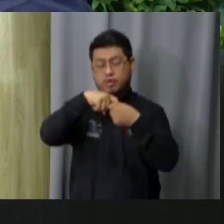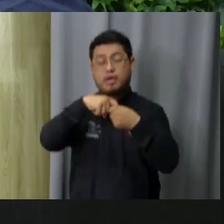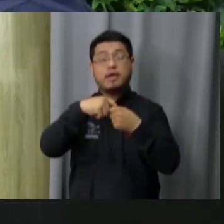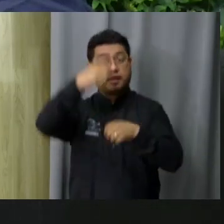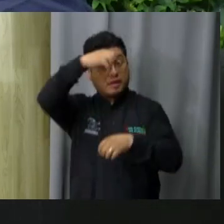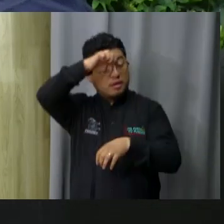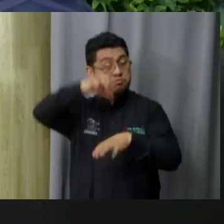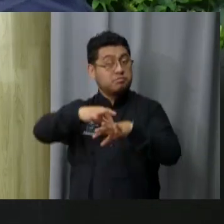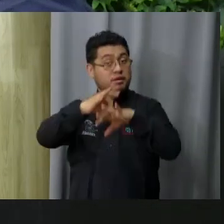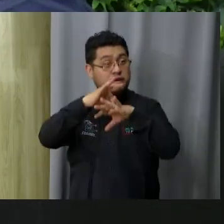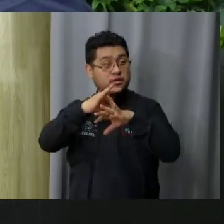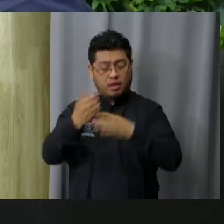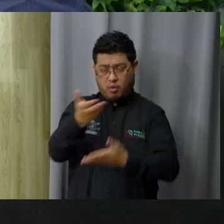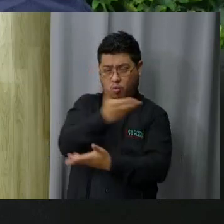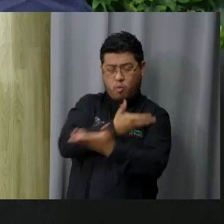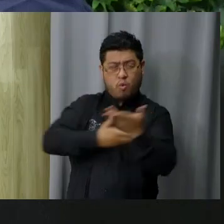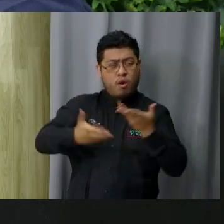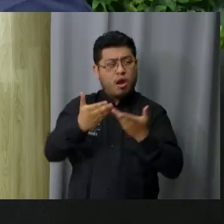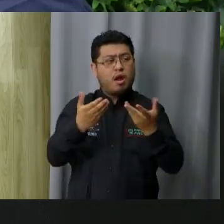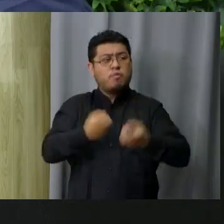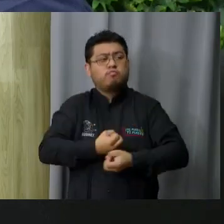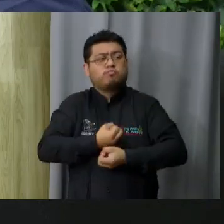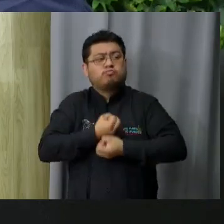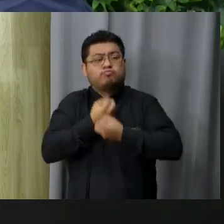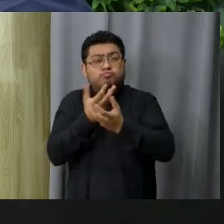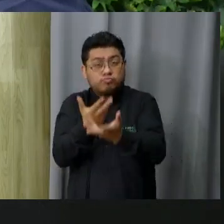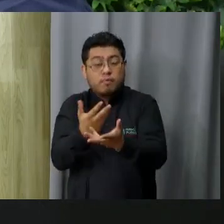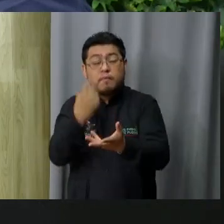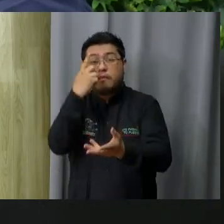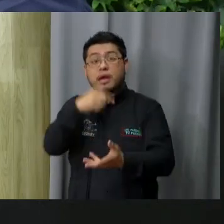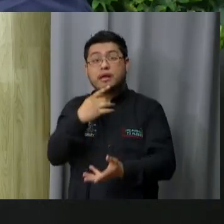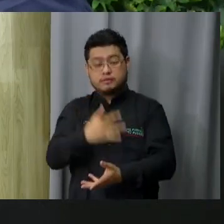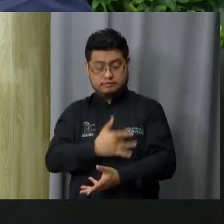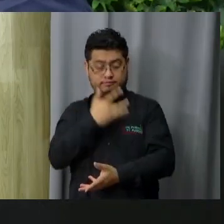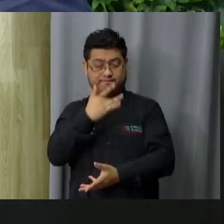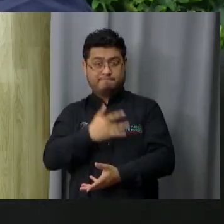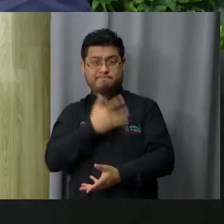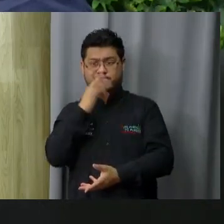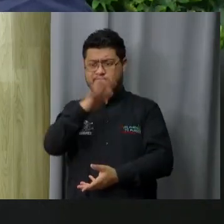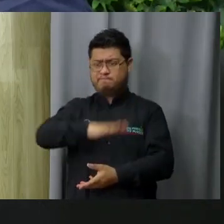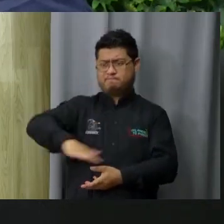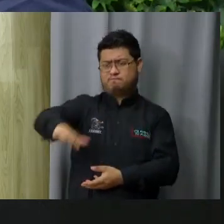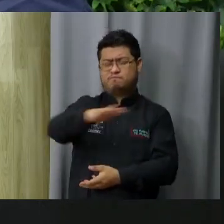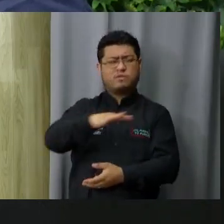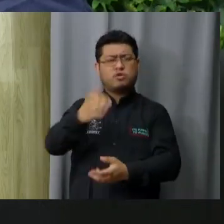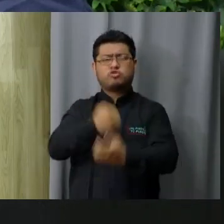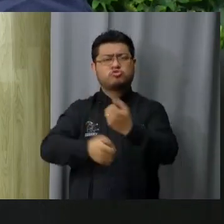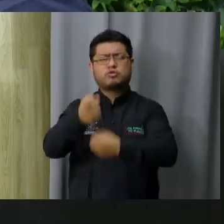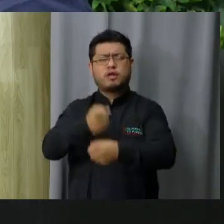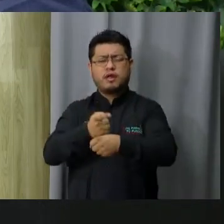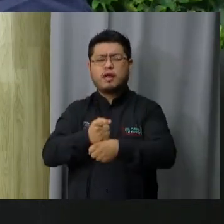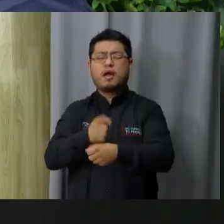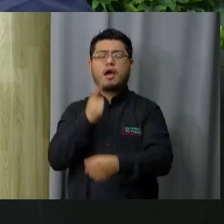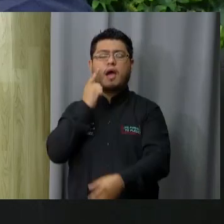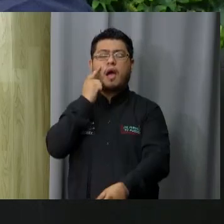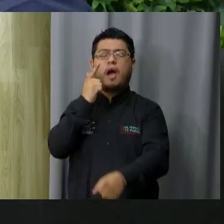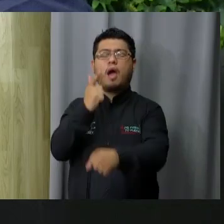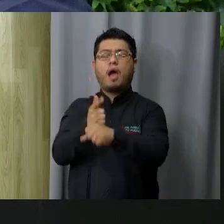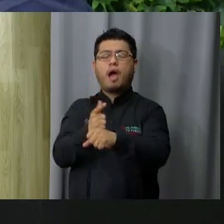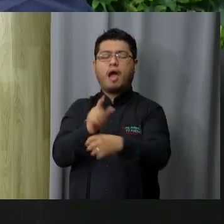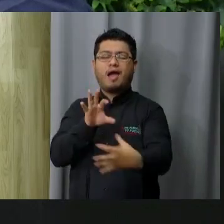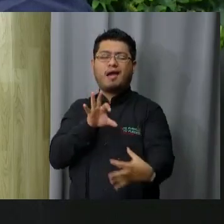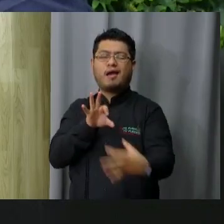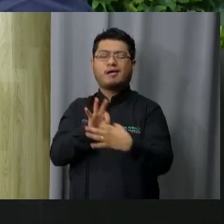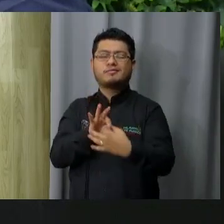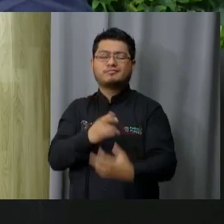pues de alguna manera nos sensibiliza a la sociedad pues para ponernos en sus zapatos, ¿no? Y saber que al final de